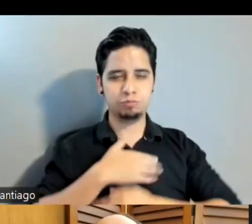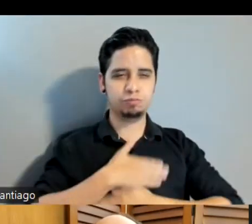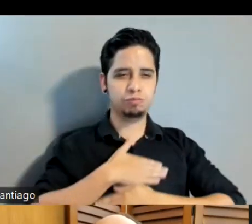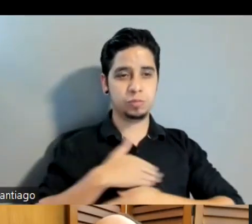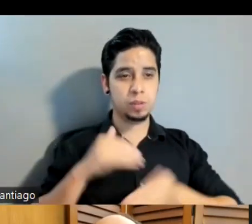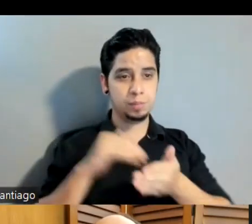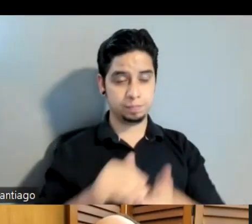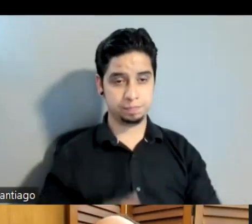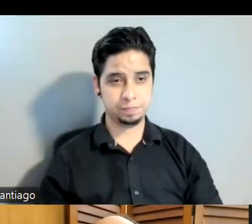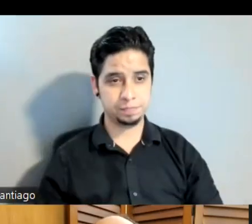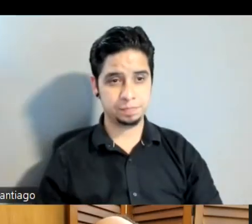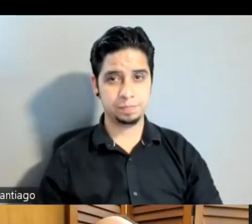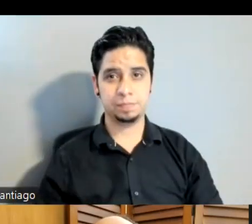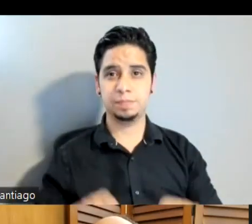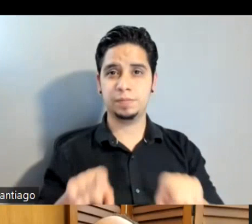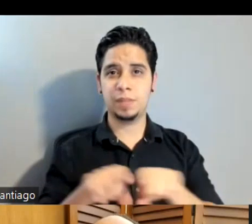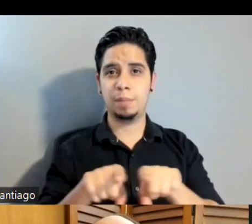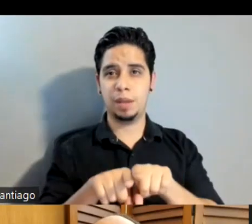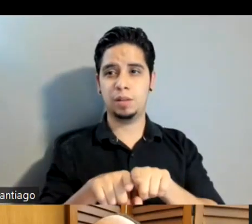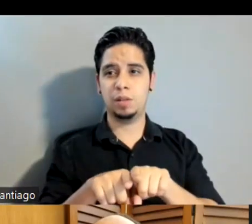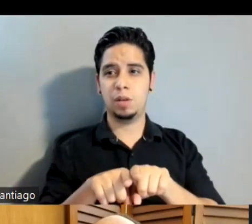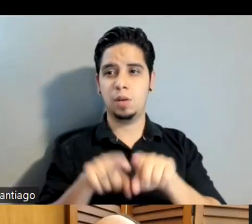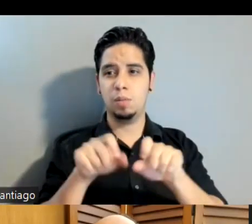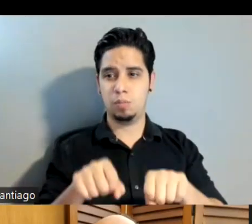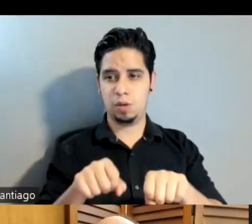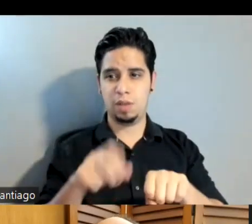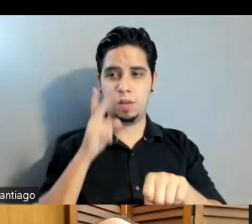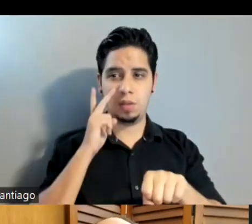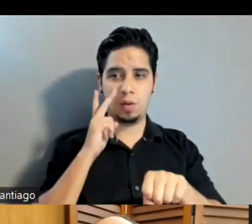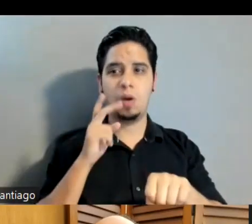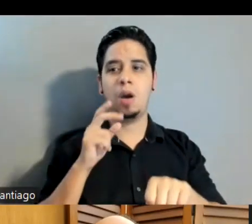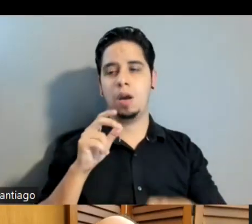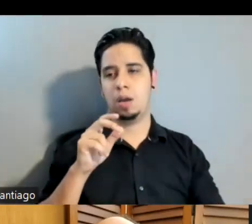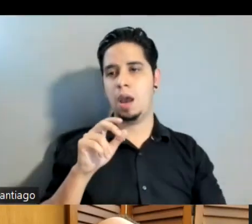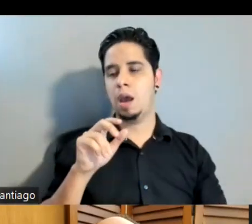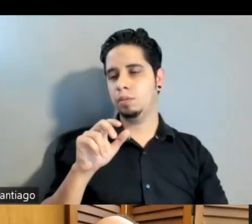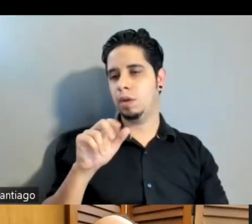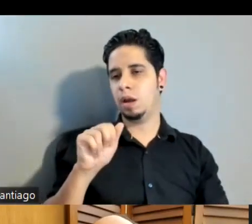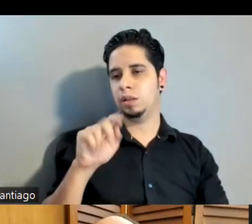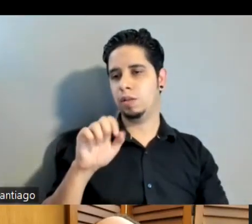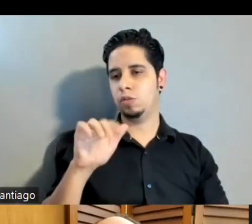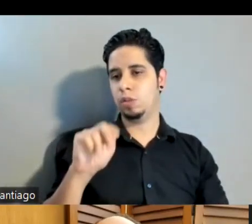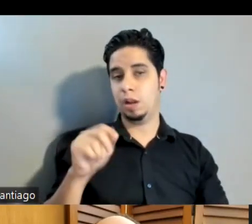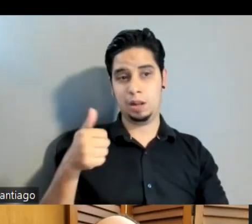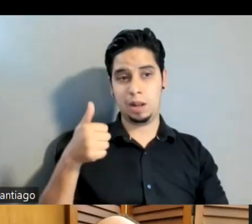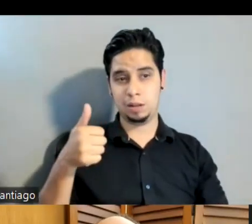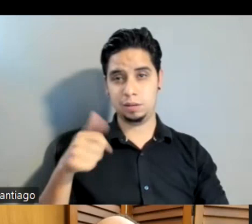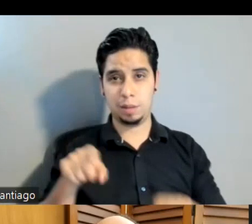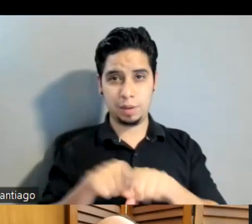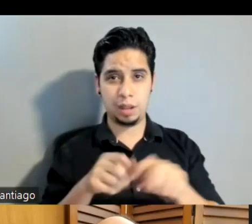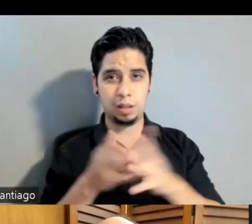igual manera estamos en Facebook, nuestro fanpage Artefusión, dámele like. También estamos en Twitter